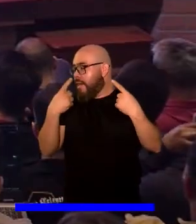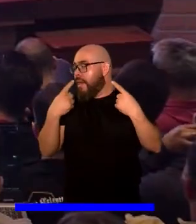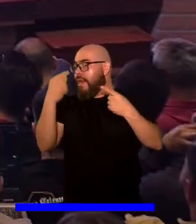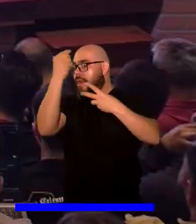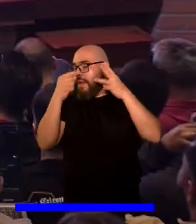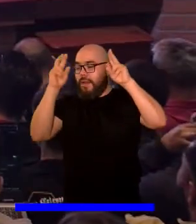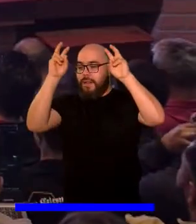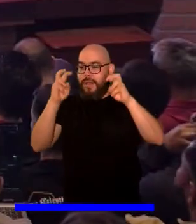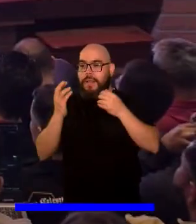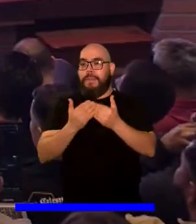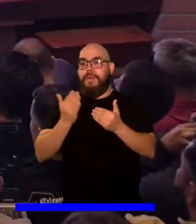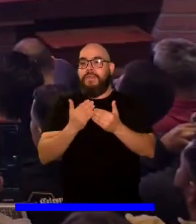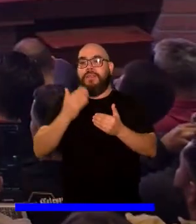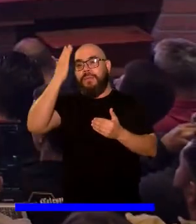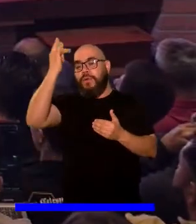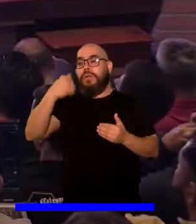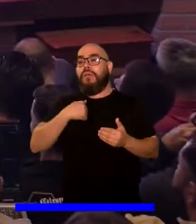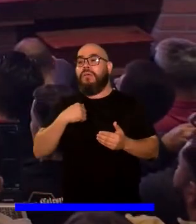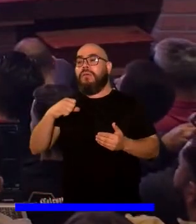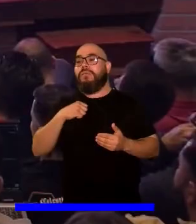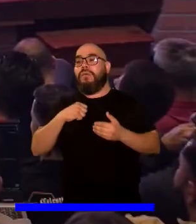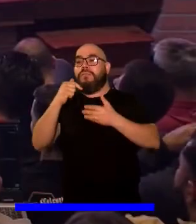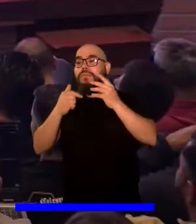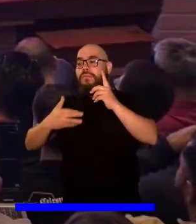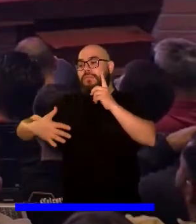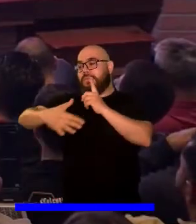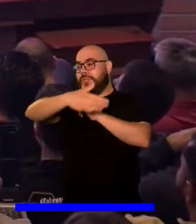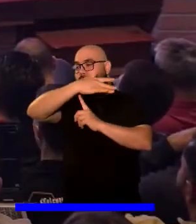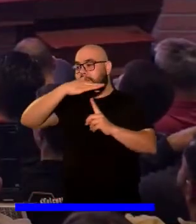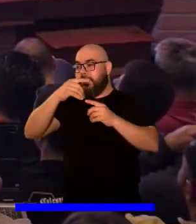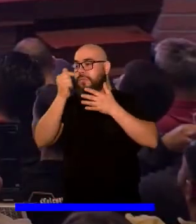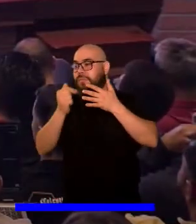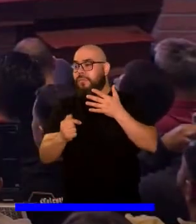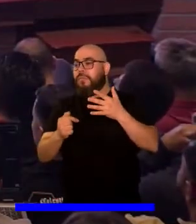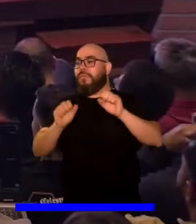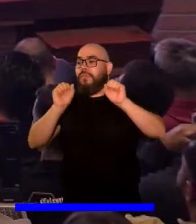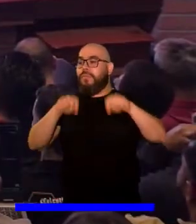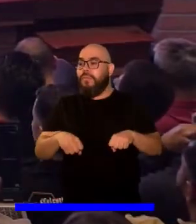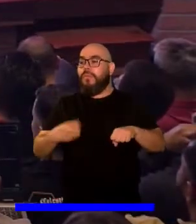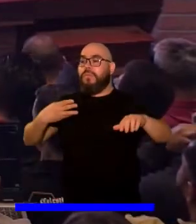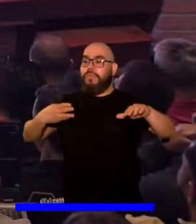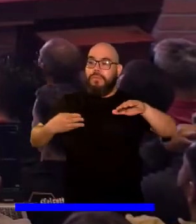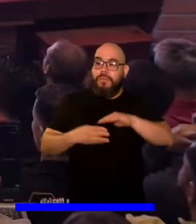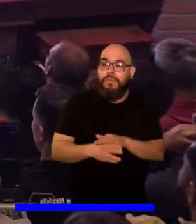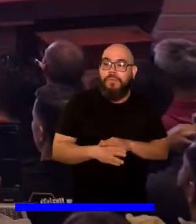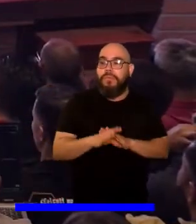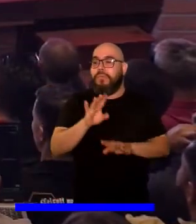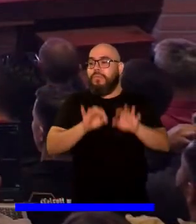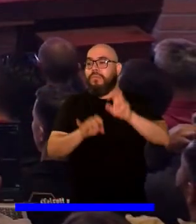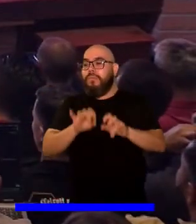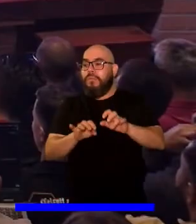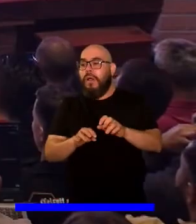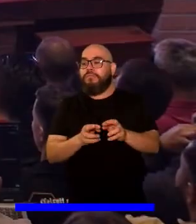una forma fácil, porque yo sé que tengo un entorno en el cual me meto, escribo, hago enter y empiezo a obtener